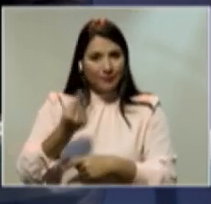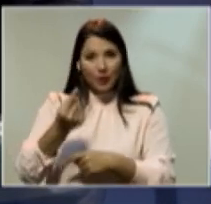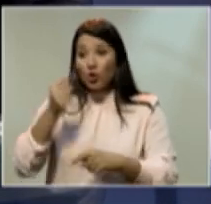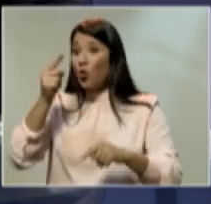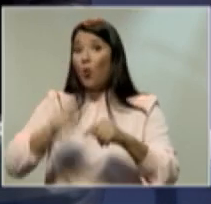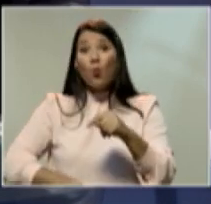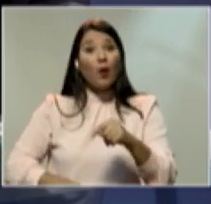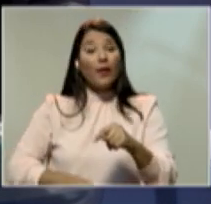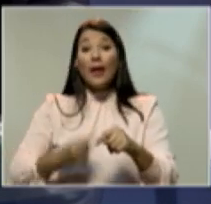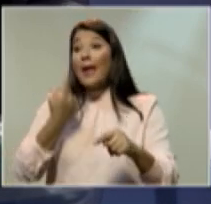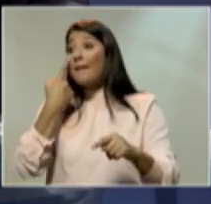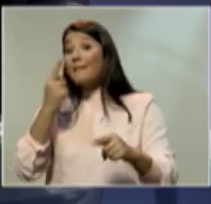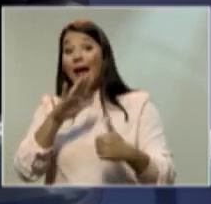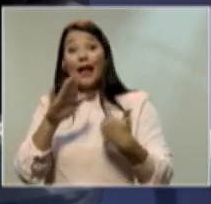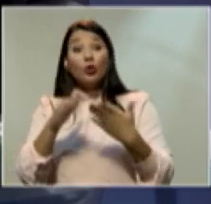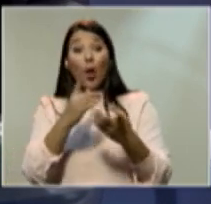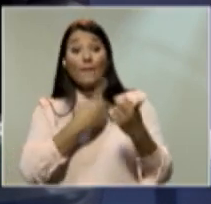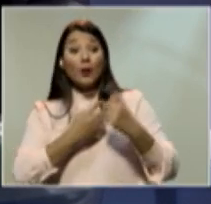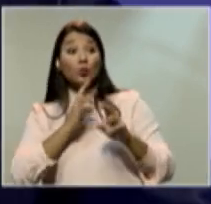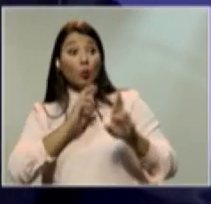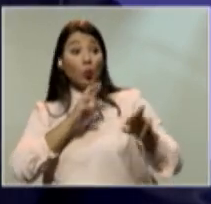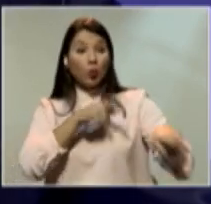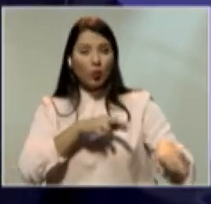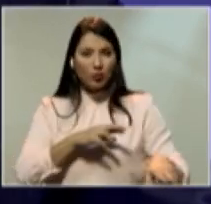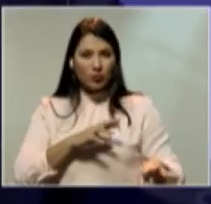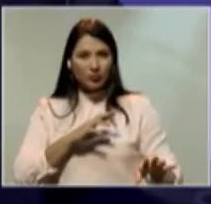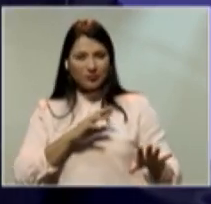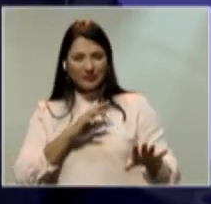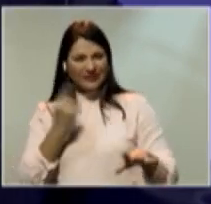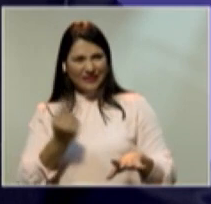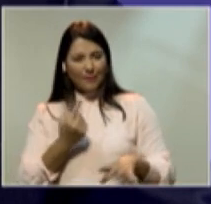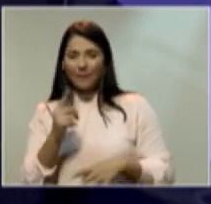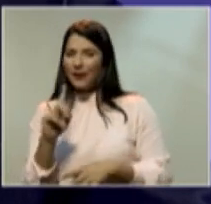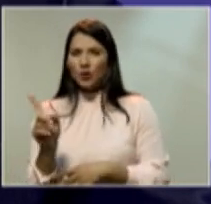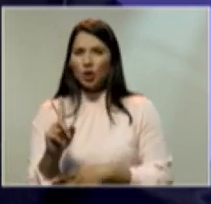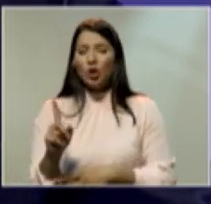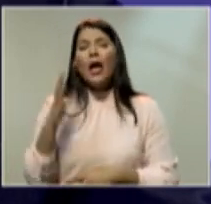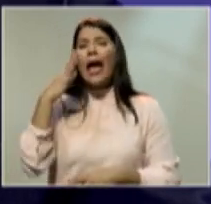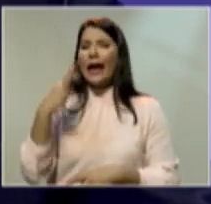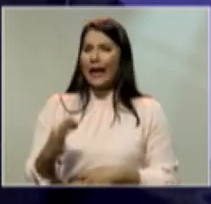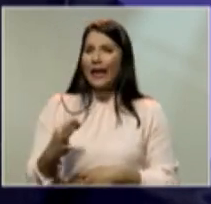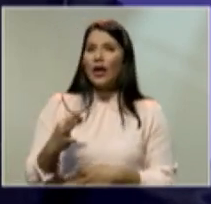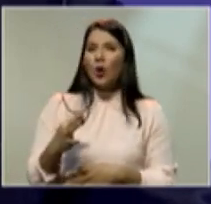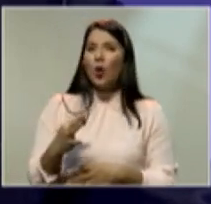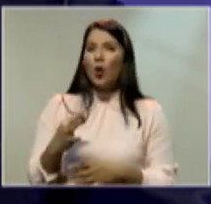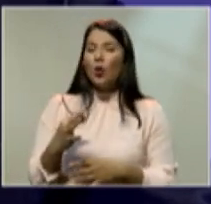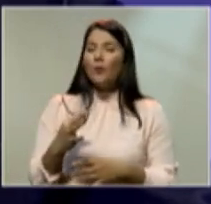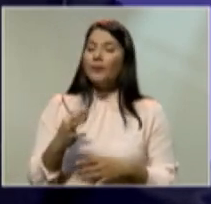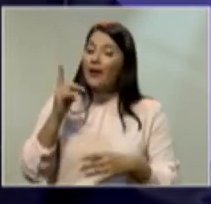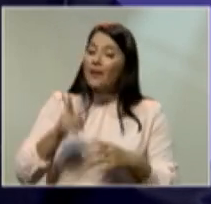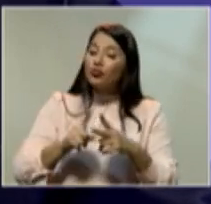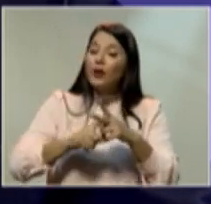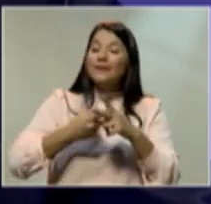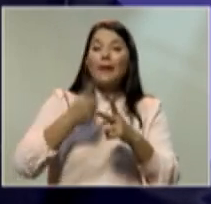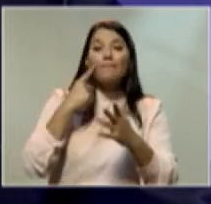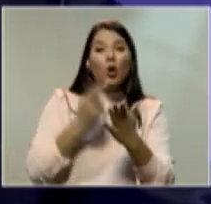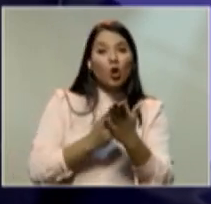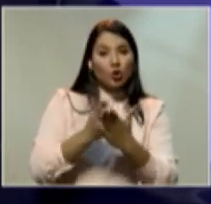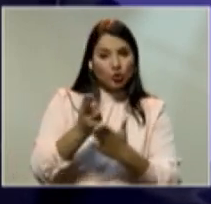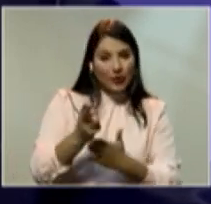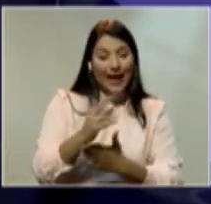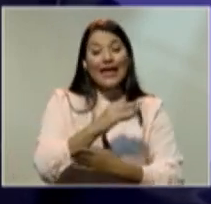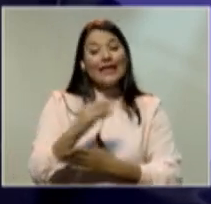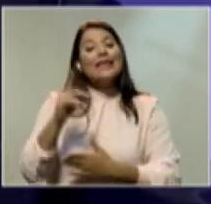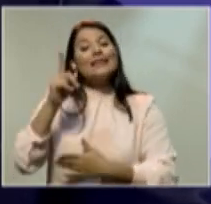para todas las preguntas tengamos respuestas. Yo creo que la honestidad debe empezar por reconocer que para